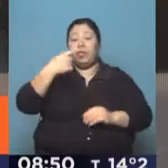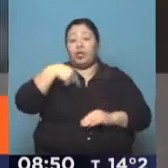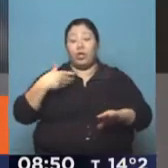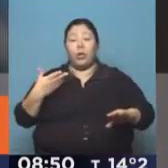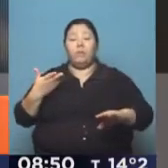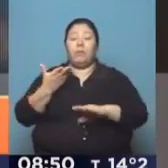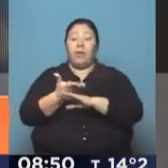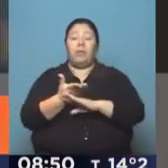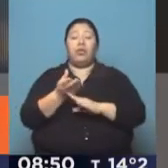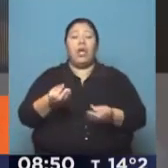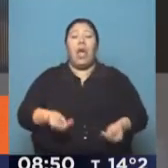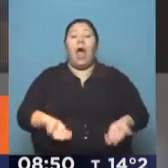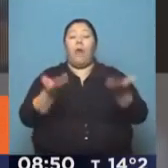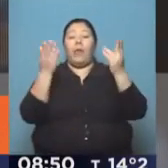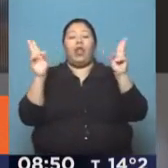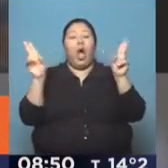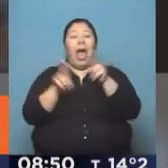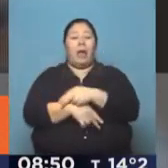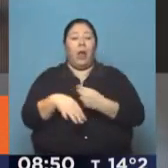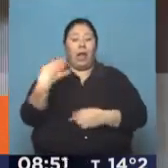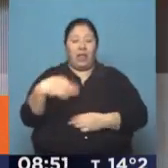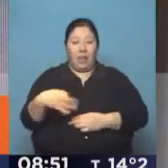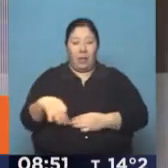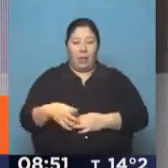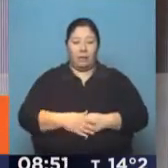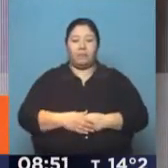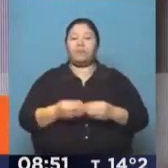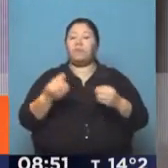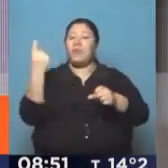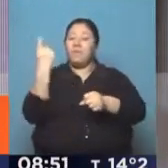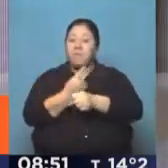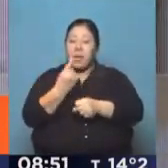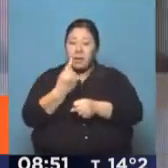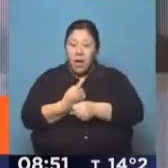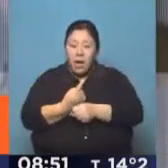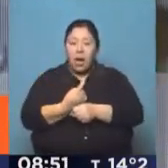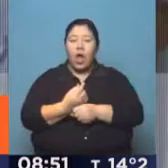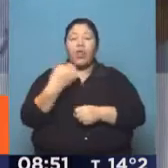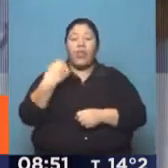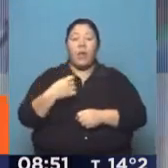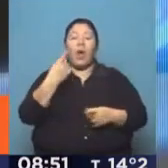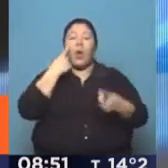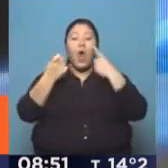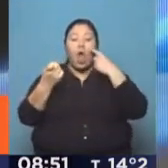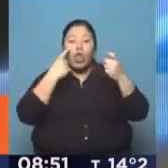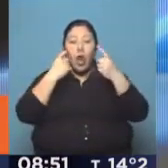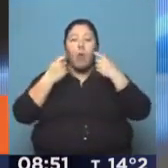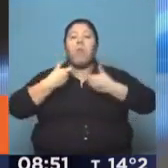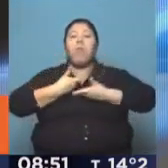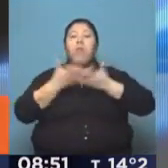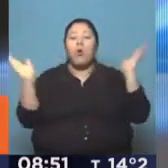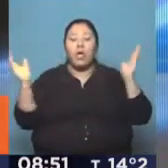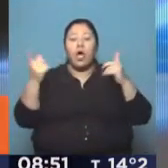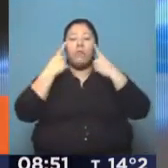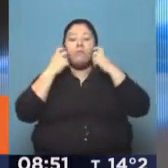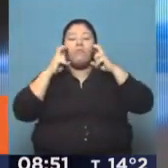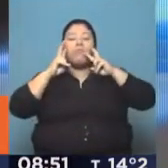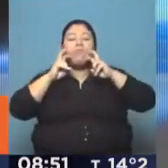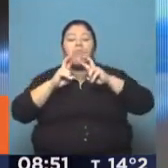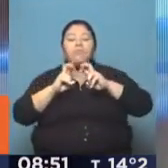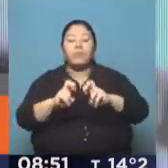tarifazo producto de que creemos necesario que haya una audiencia público una auditoría que investigue qué sucedió con